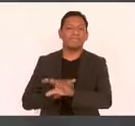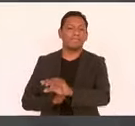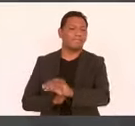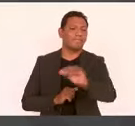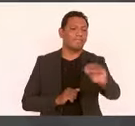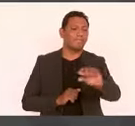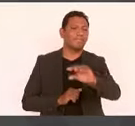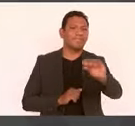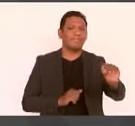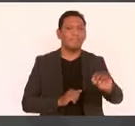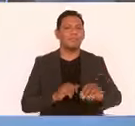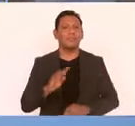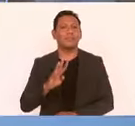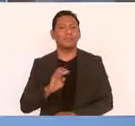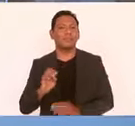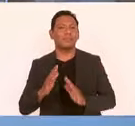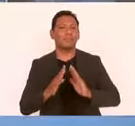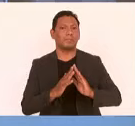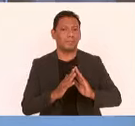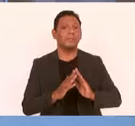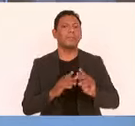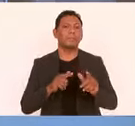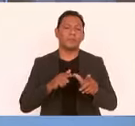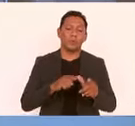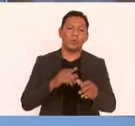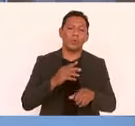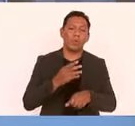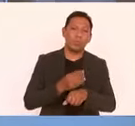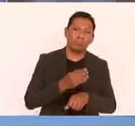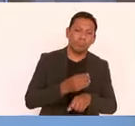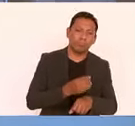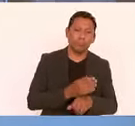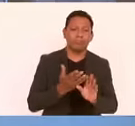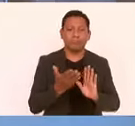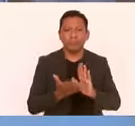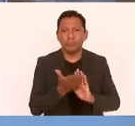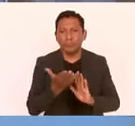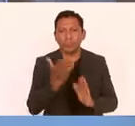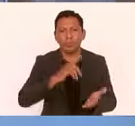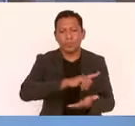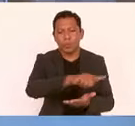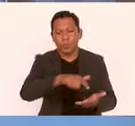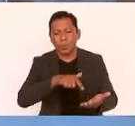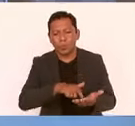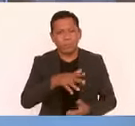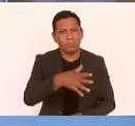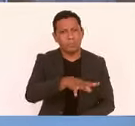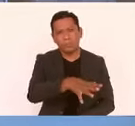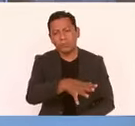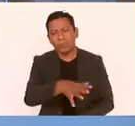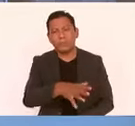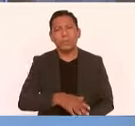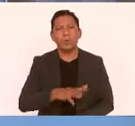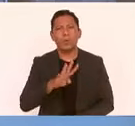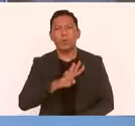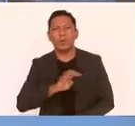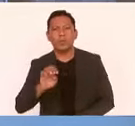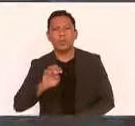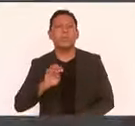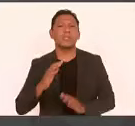de familias, 400 viviendas, y estamos en la construcción de un espacio con alrededor de